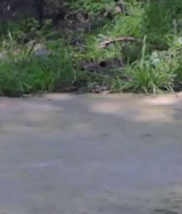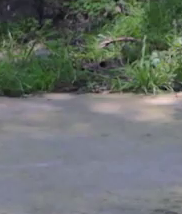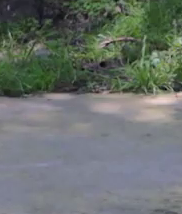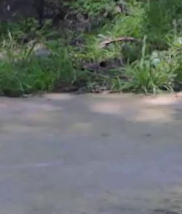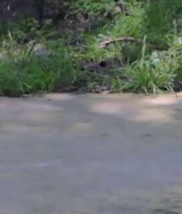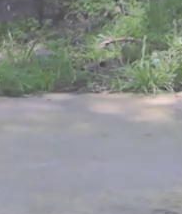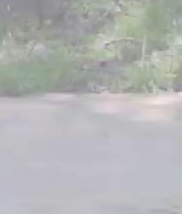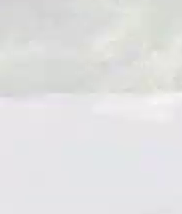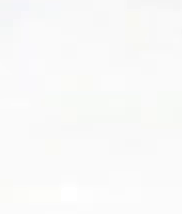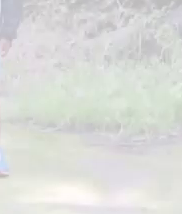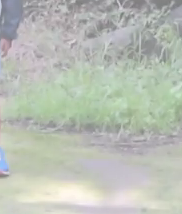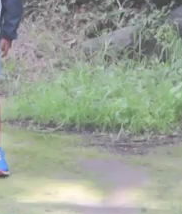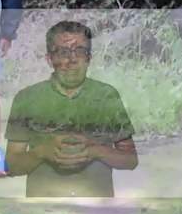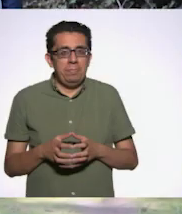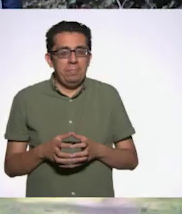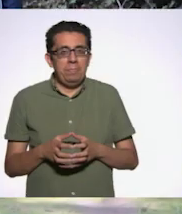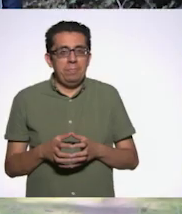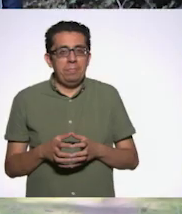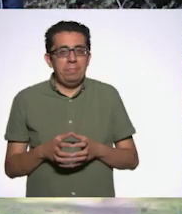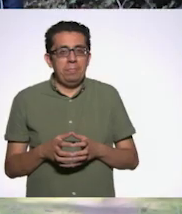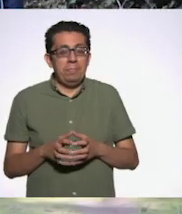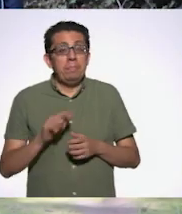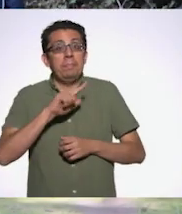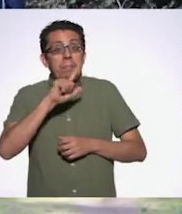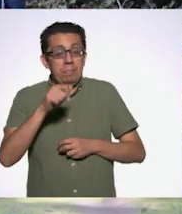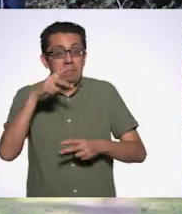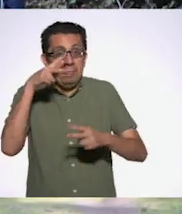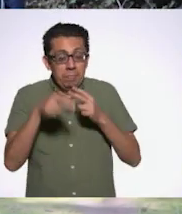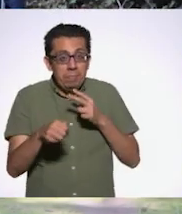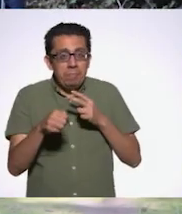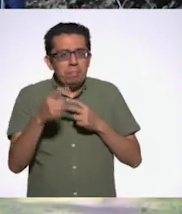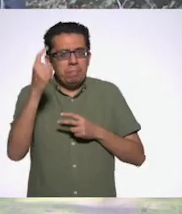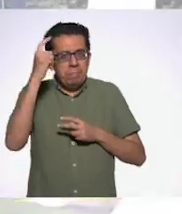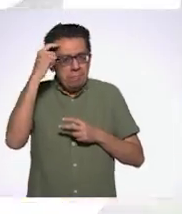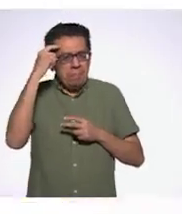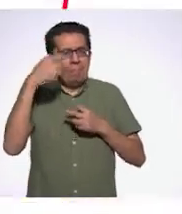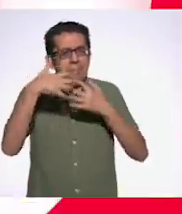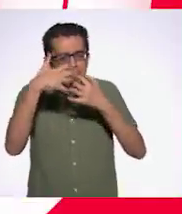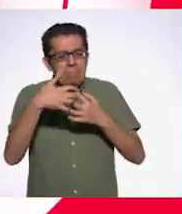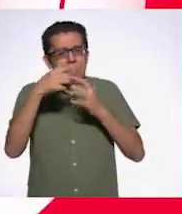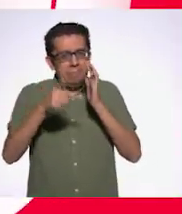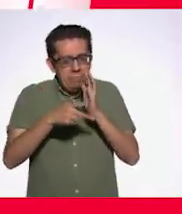respiramos profundo, bien. Y después de cada pausa, activa tu mente.